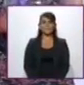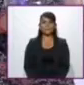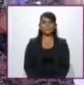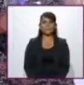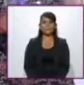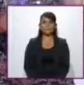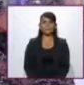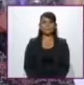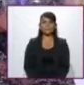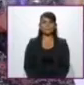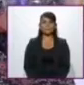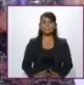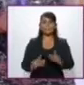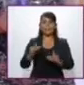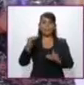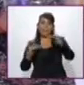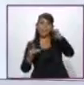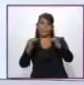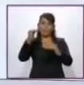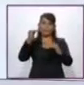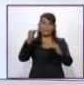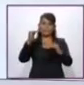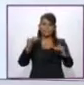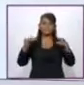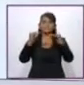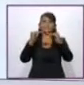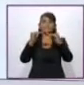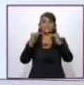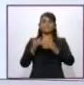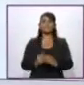Combate a la desigualdad. Muy bien.